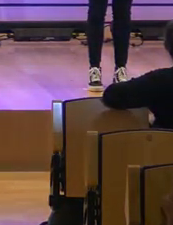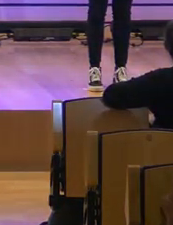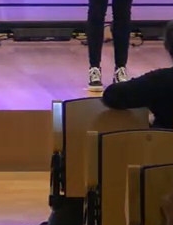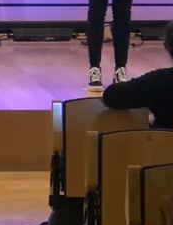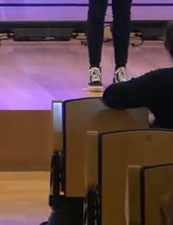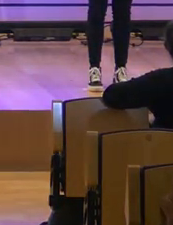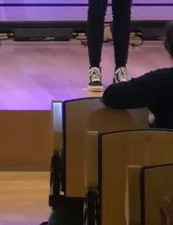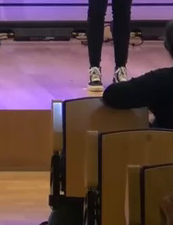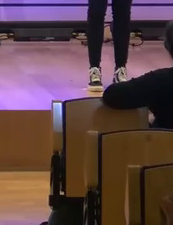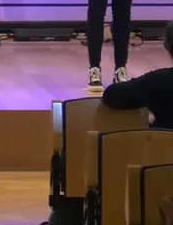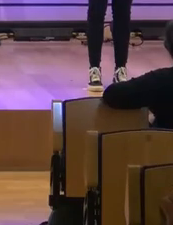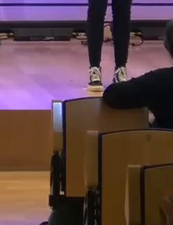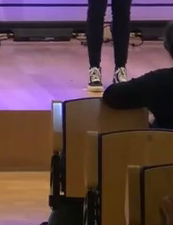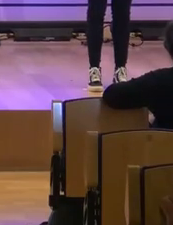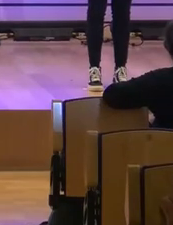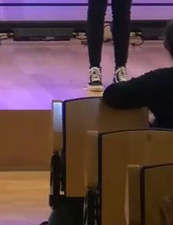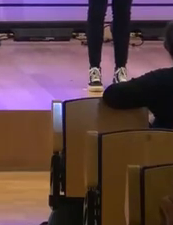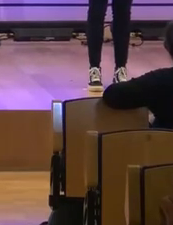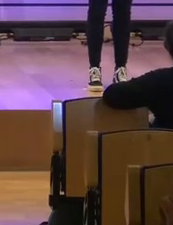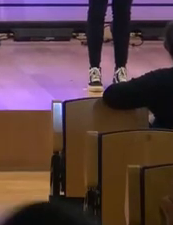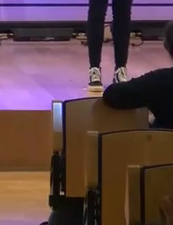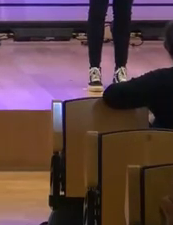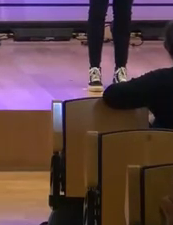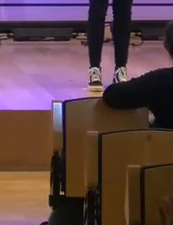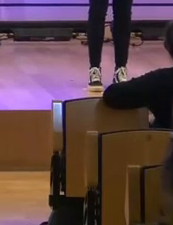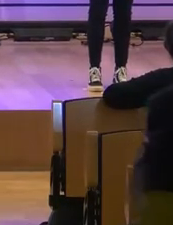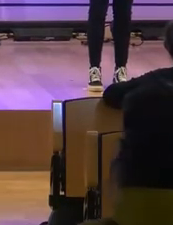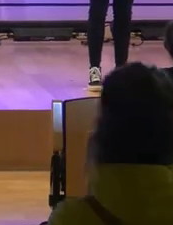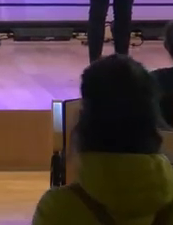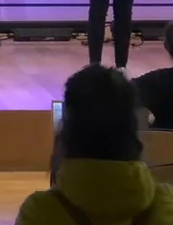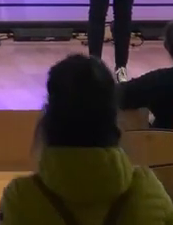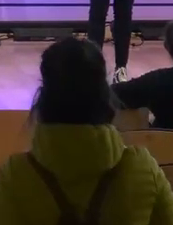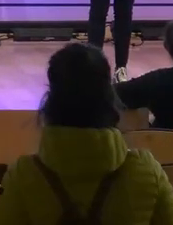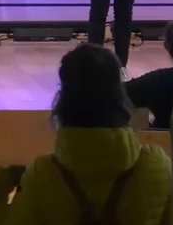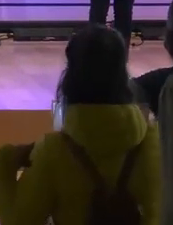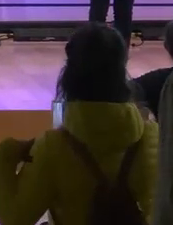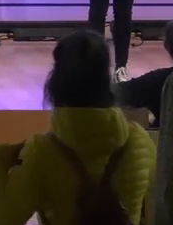Ahora sí, damos un fuerte aplauso a Tomás Sancho y Marta Rey.